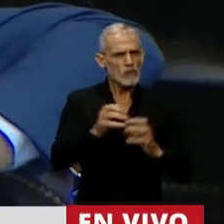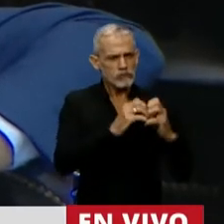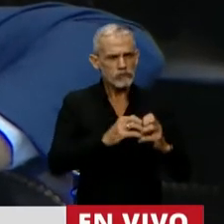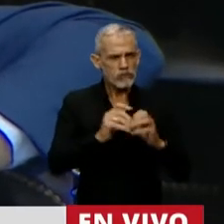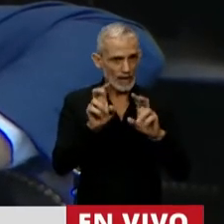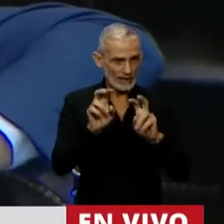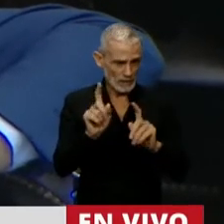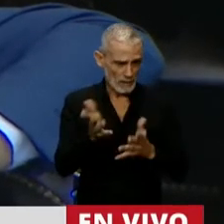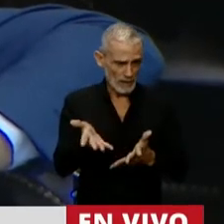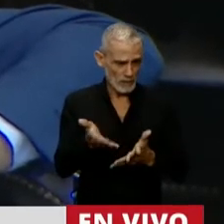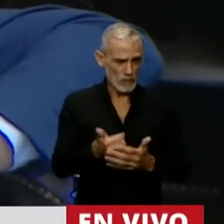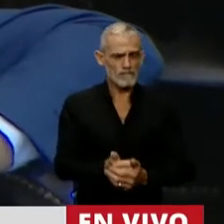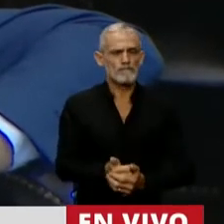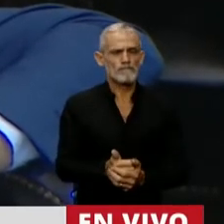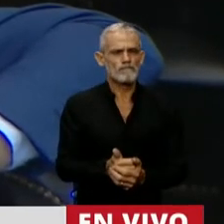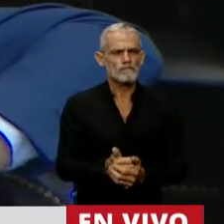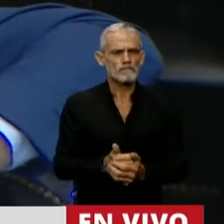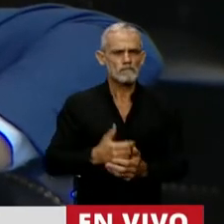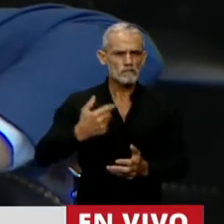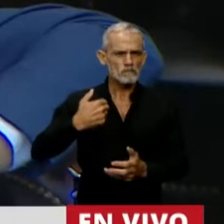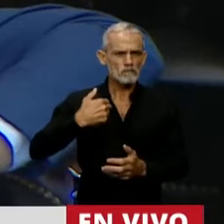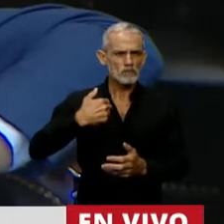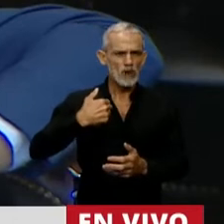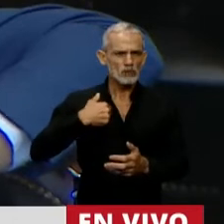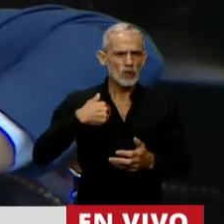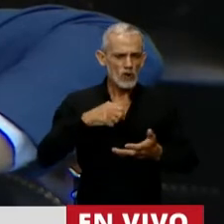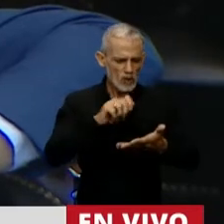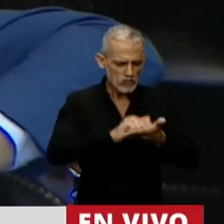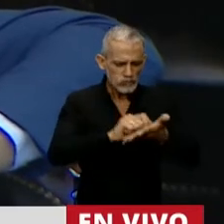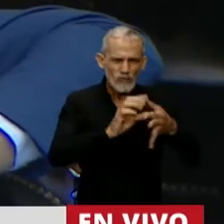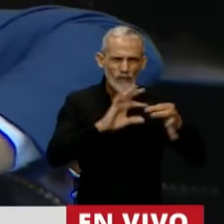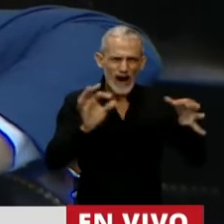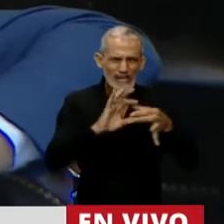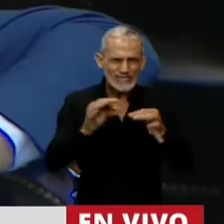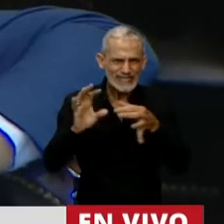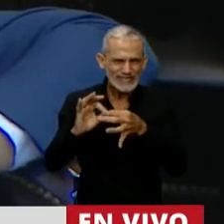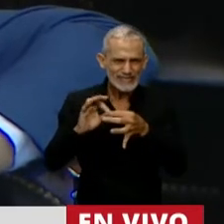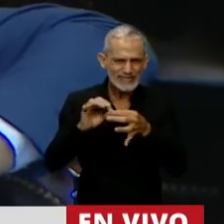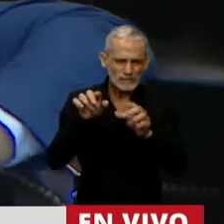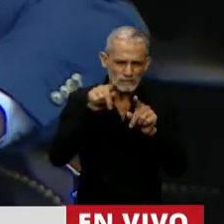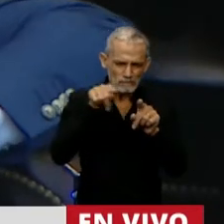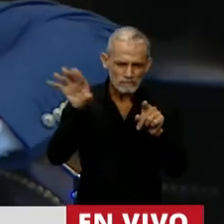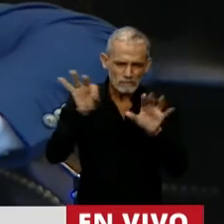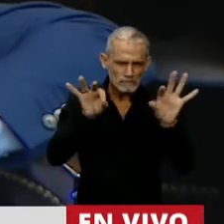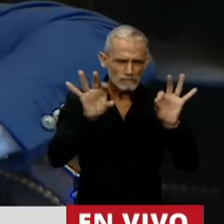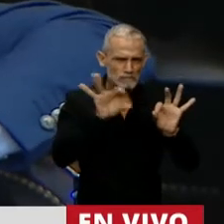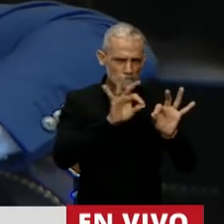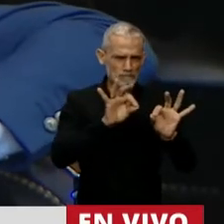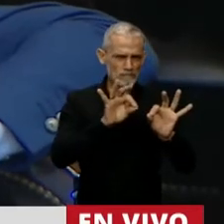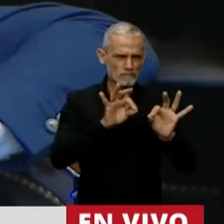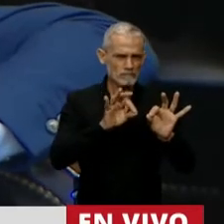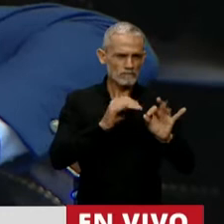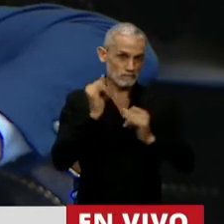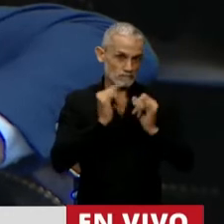presidente he copiado de manera textual alguna frase de los miembros informantes